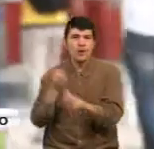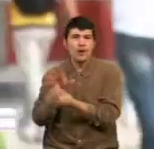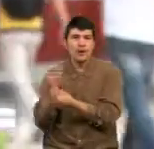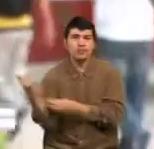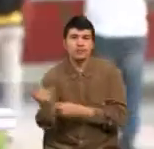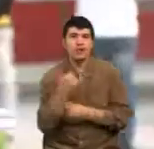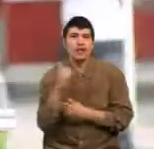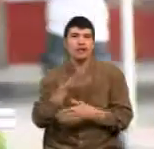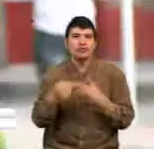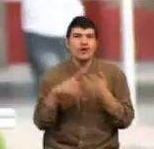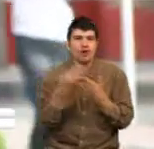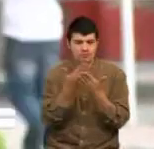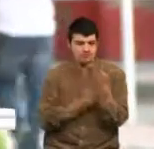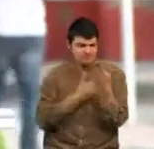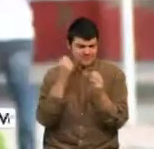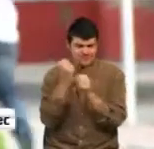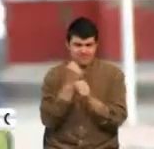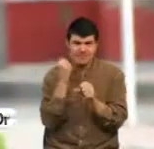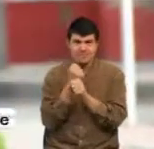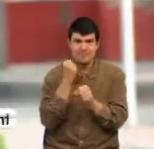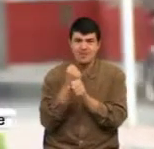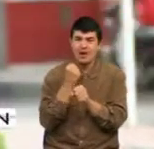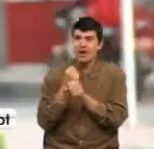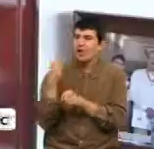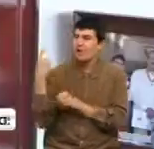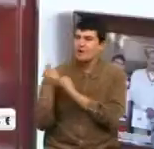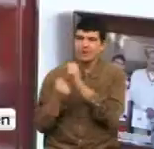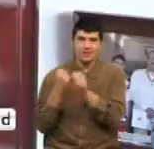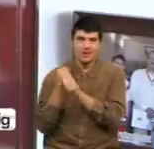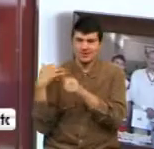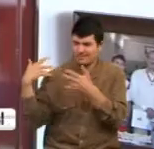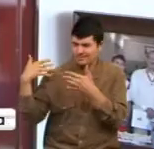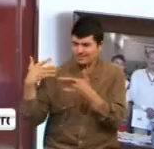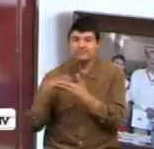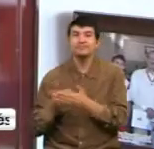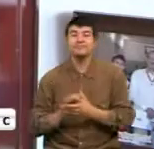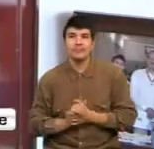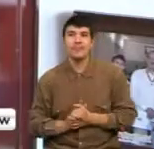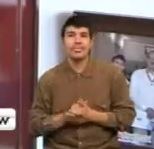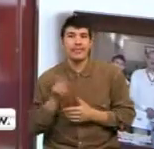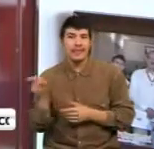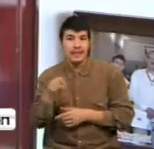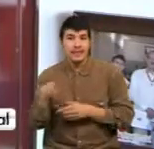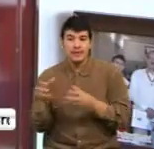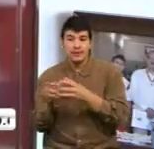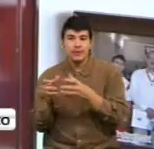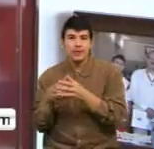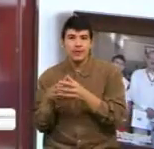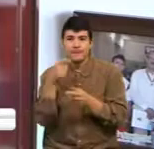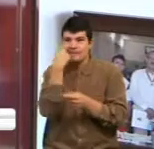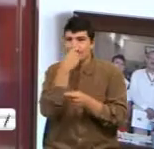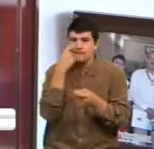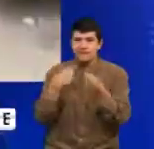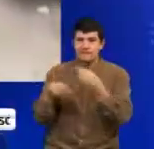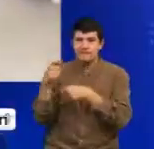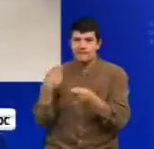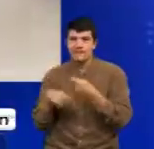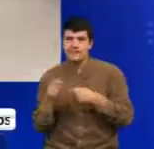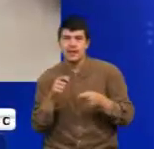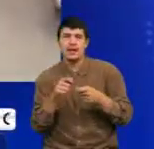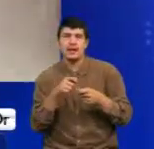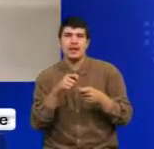se recopiló todo un trabajo de acciones violentas durante el último año controlan en microtráfico controlan